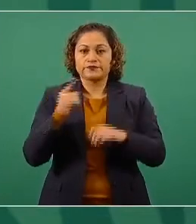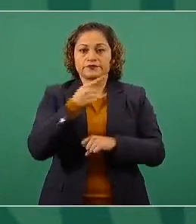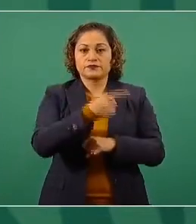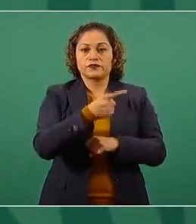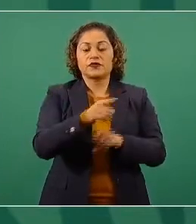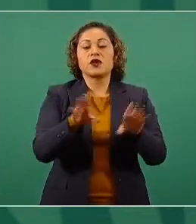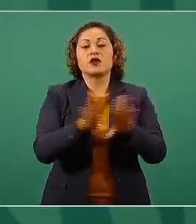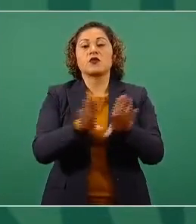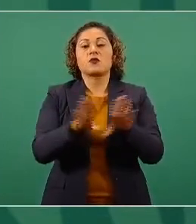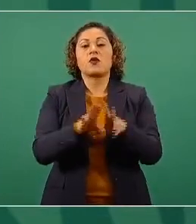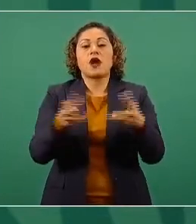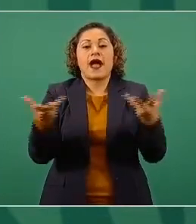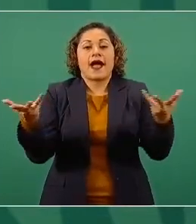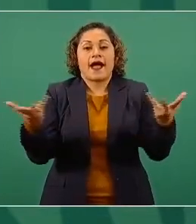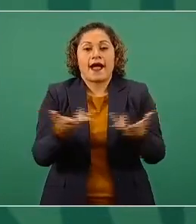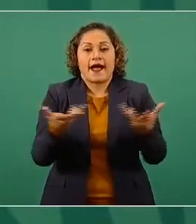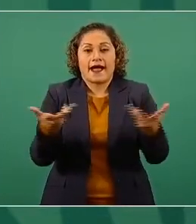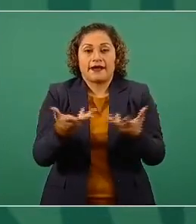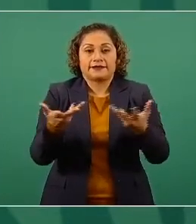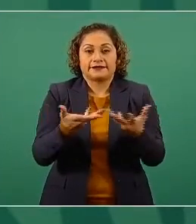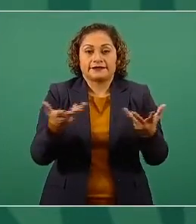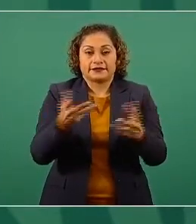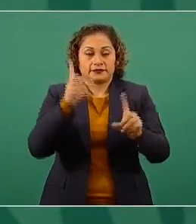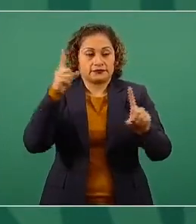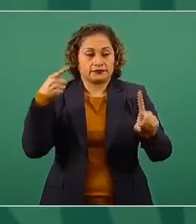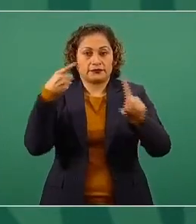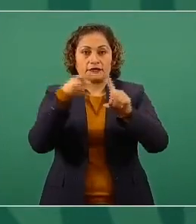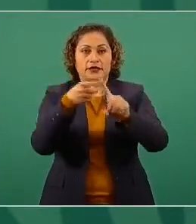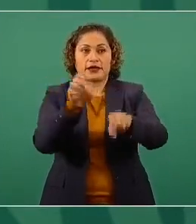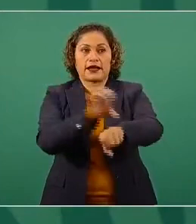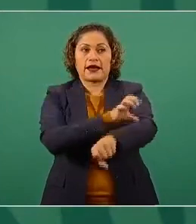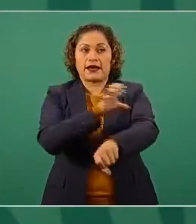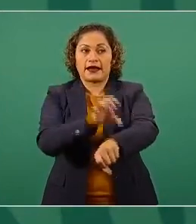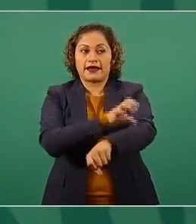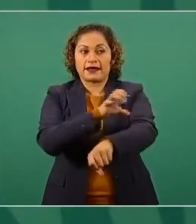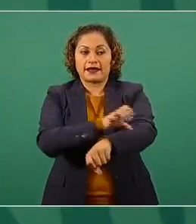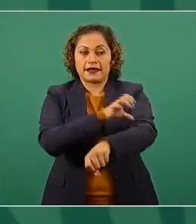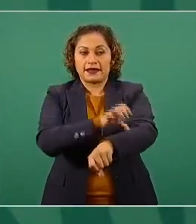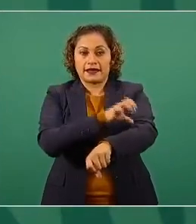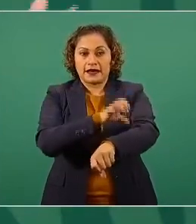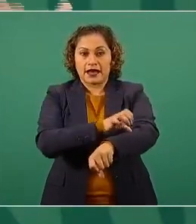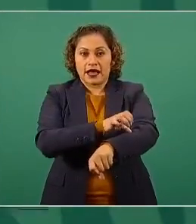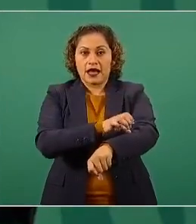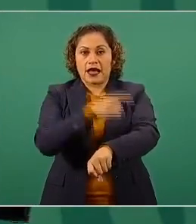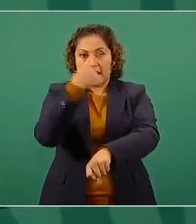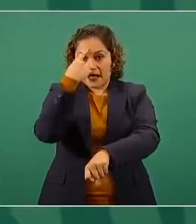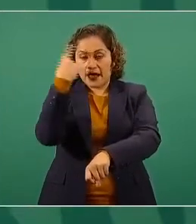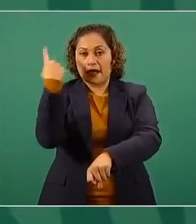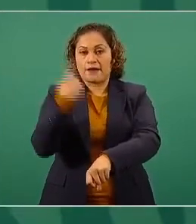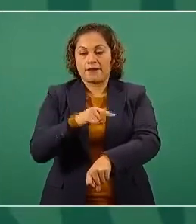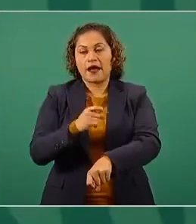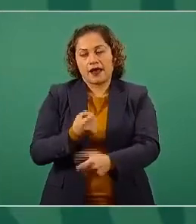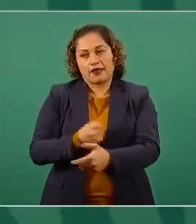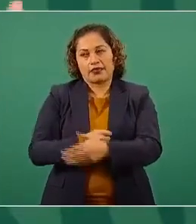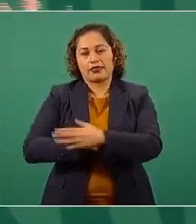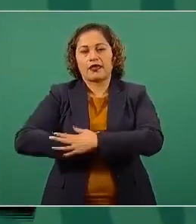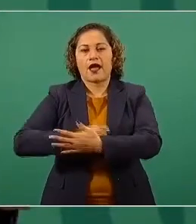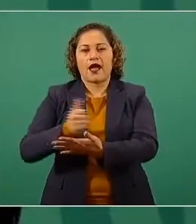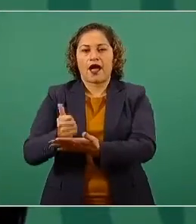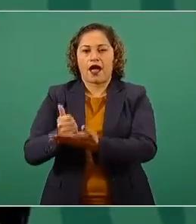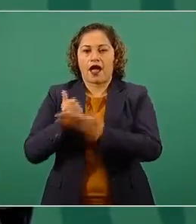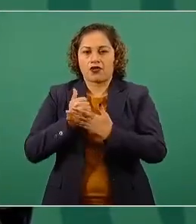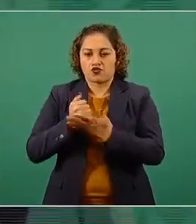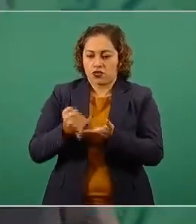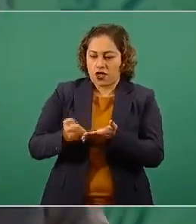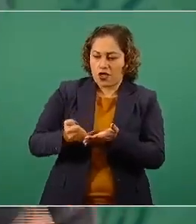productoras de energía eléctrica para que de esta manera reciban subsidio y paguen menos que lo que